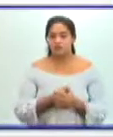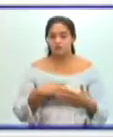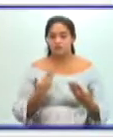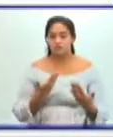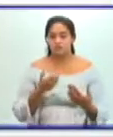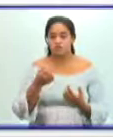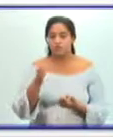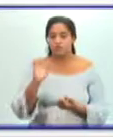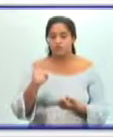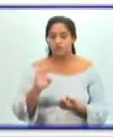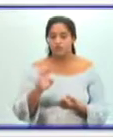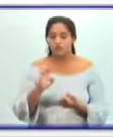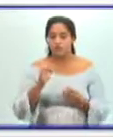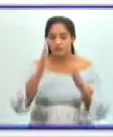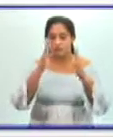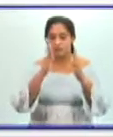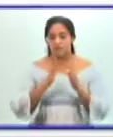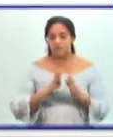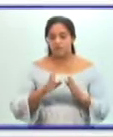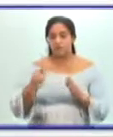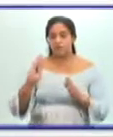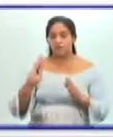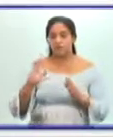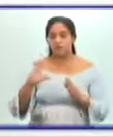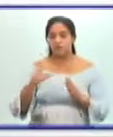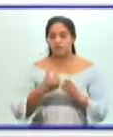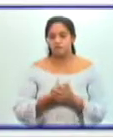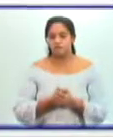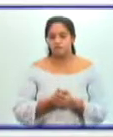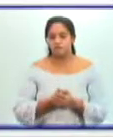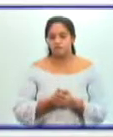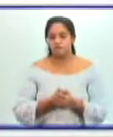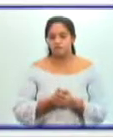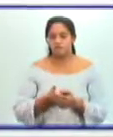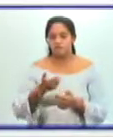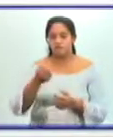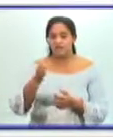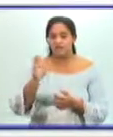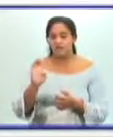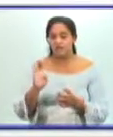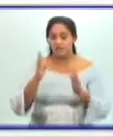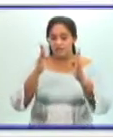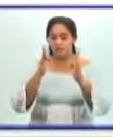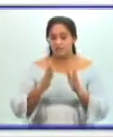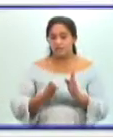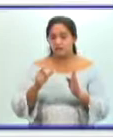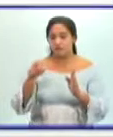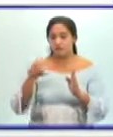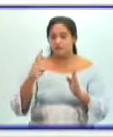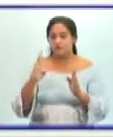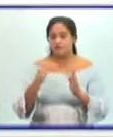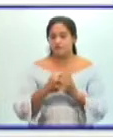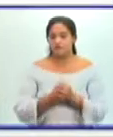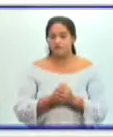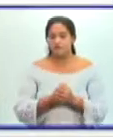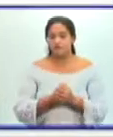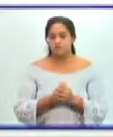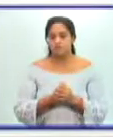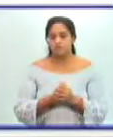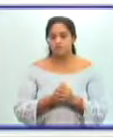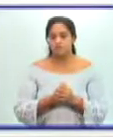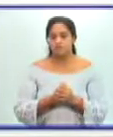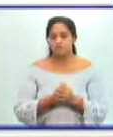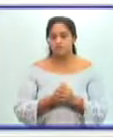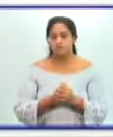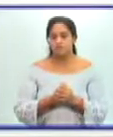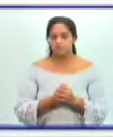AE es paralelo a BC y AE es también paralelo a GF. Por transitividad,